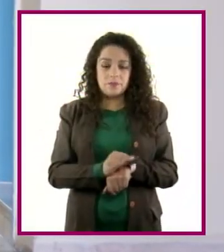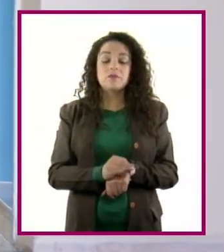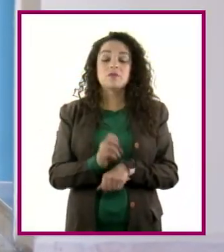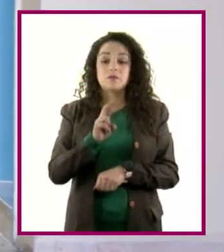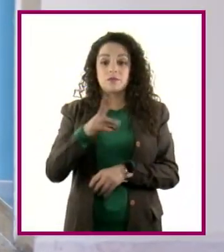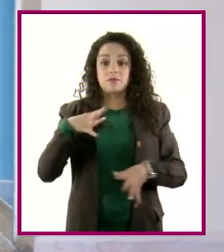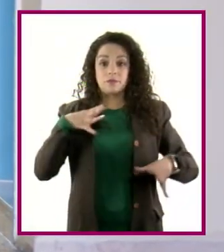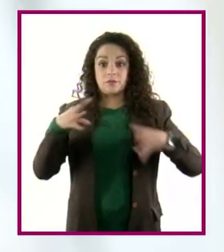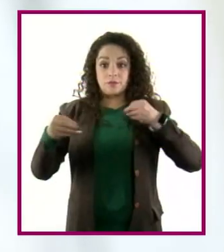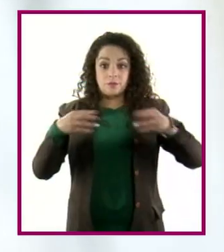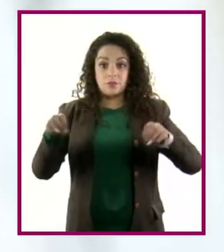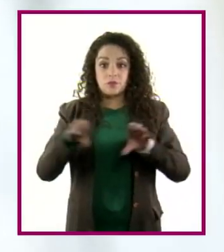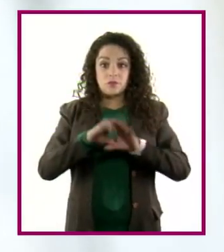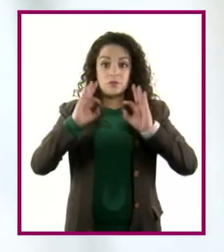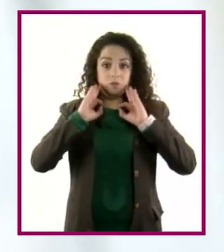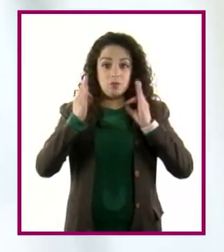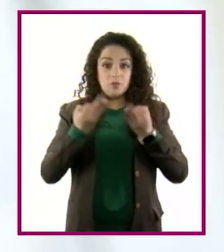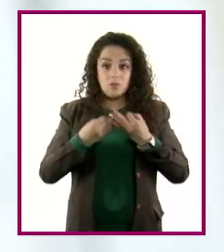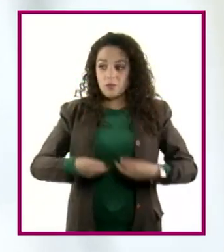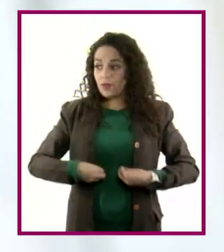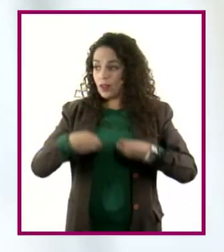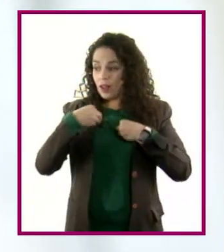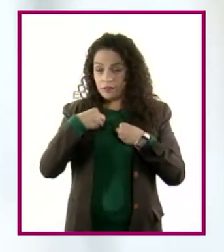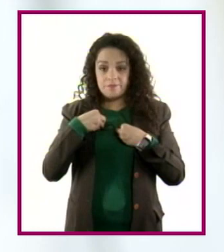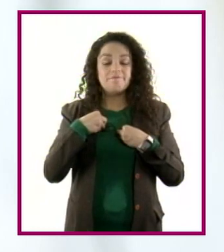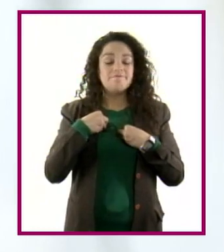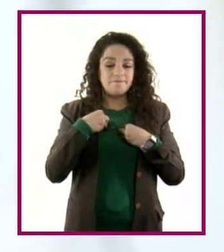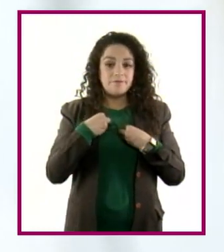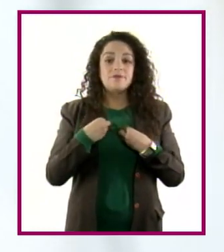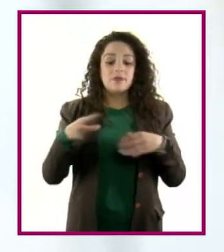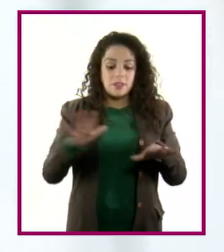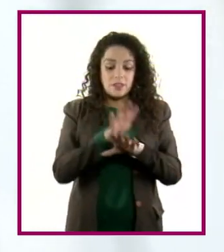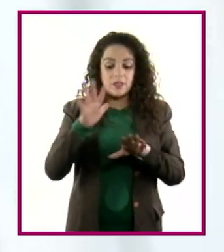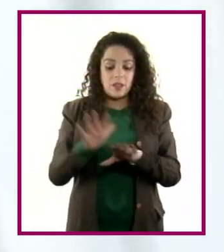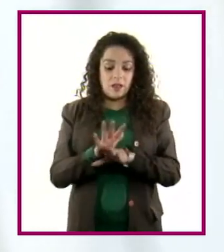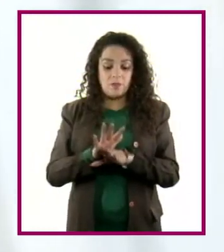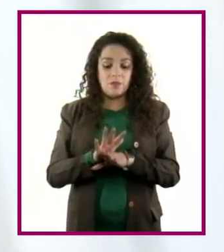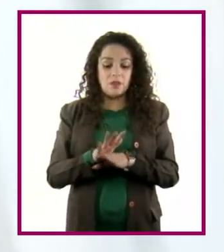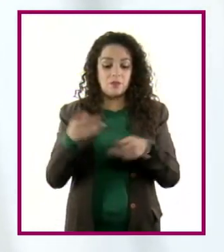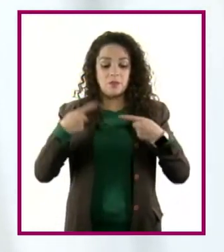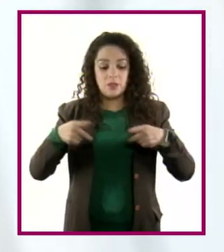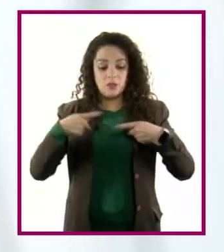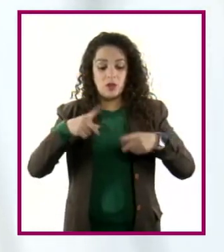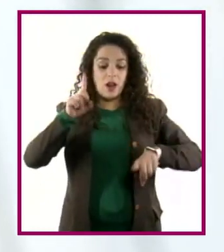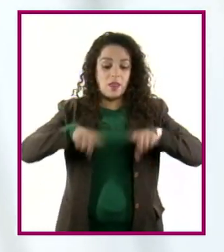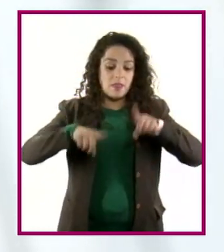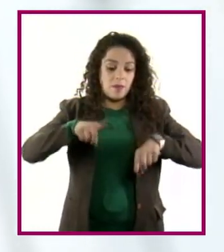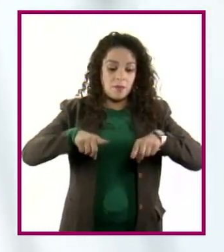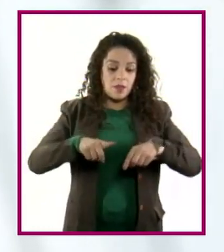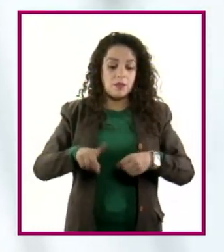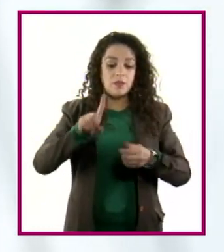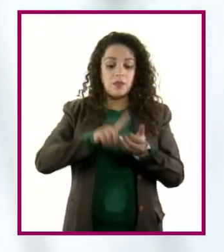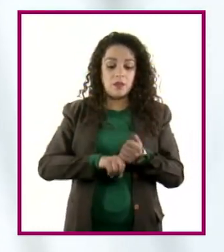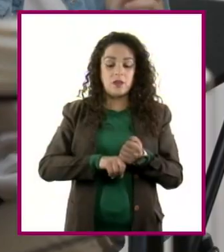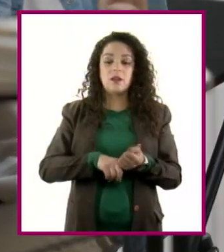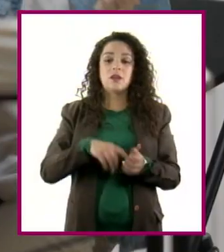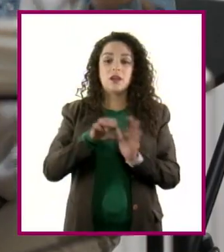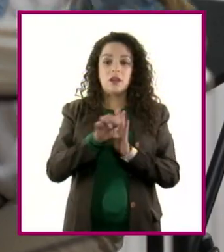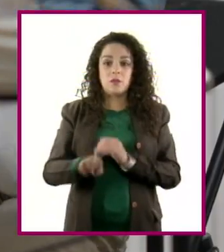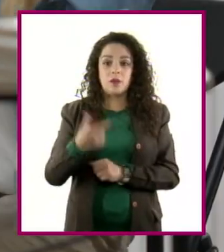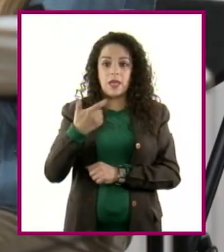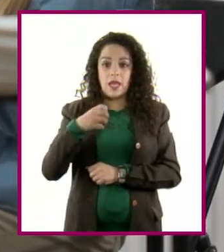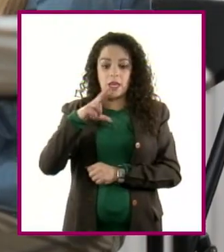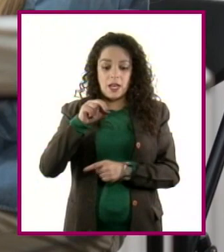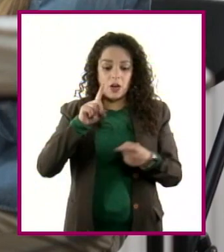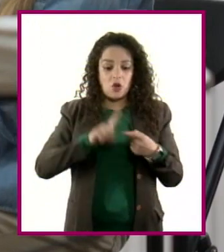pandemia y la manera de vivirla han tenido diferentes repercusiones en las sociedades, según las variables sociodemográficas como género,